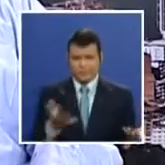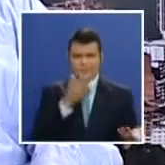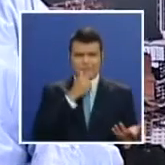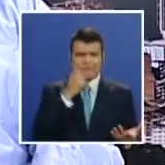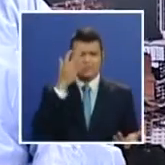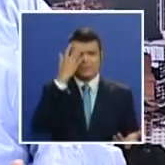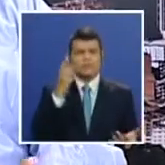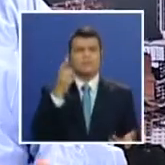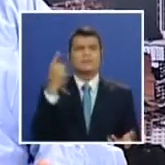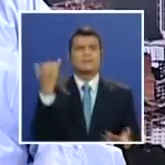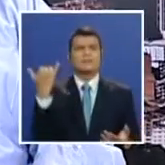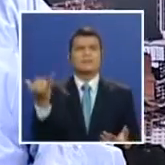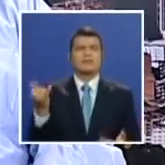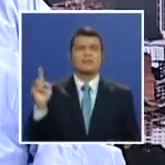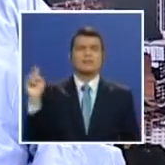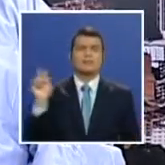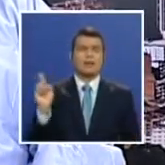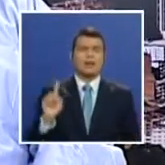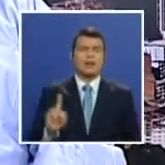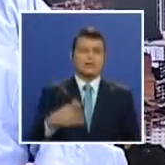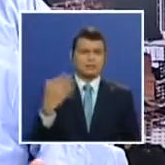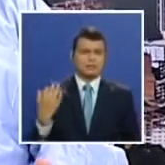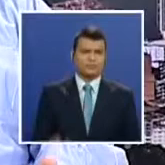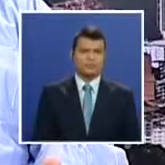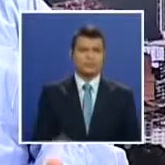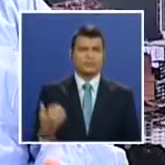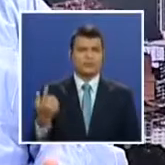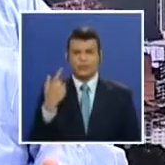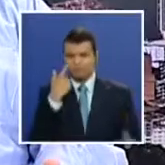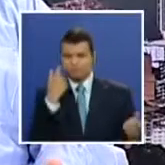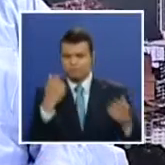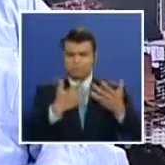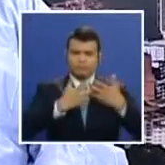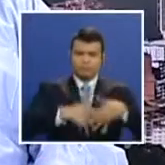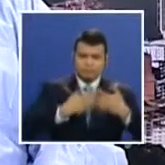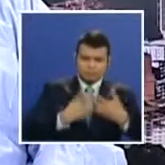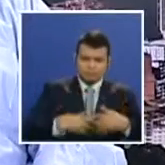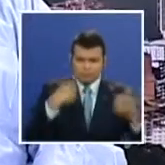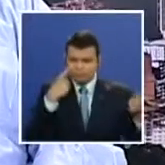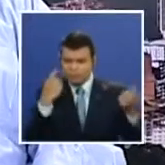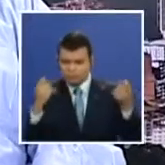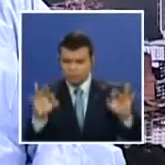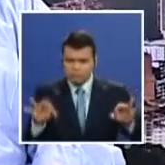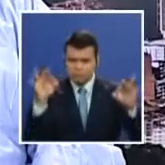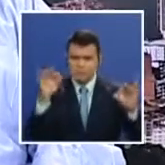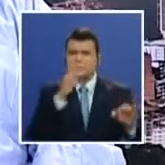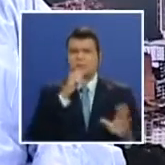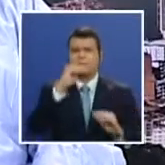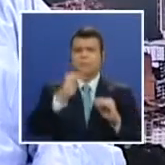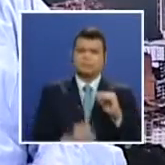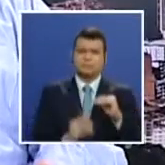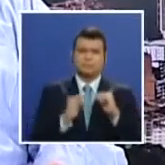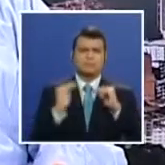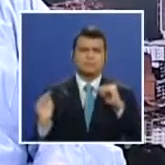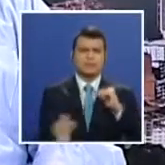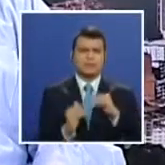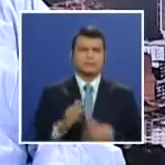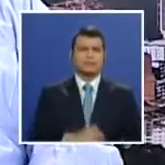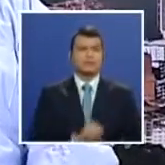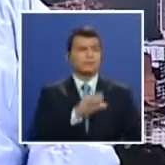que ya tienen mucha edad que los controles de producción son bajísimos se han encontrado azúcar